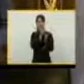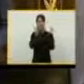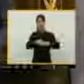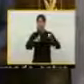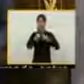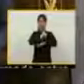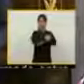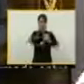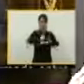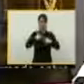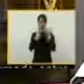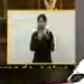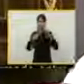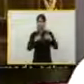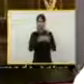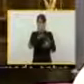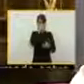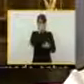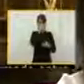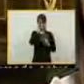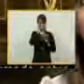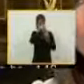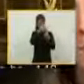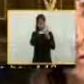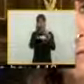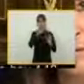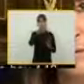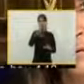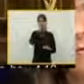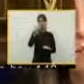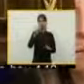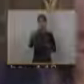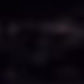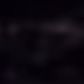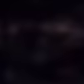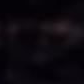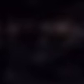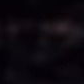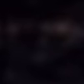Vamos a hacer una pausa de publicidad de minuto y medio y enseguida volvemos para empezar a ver ya la votación. De dos.